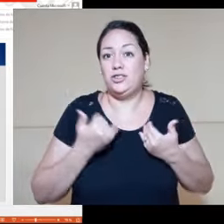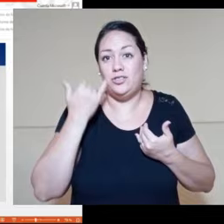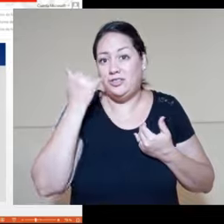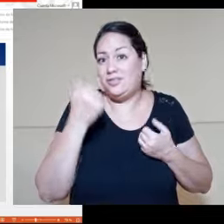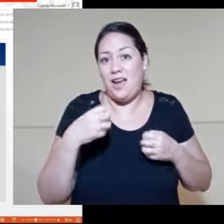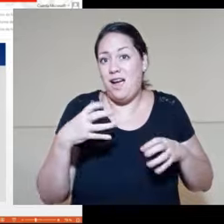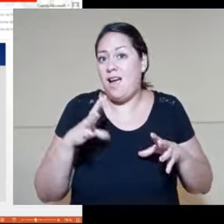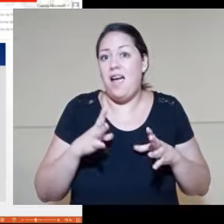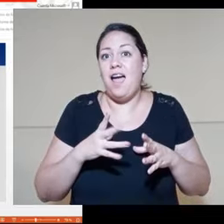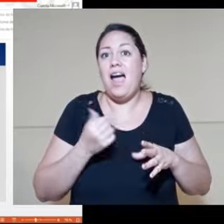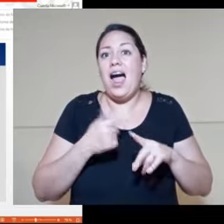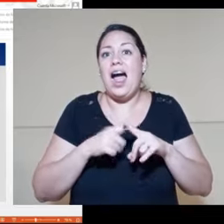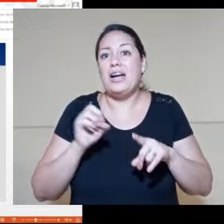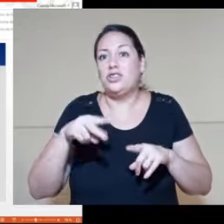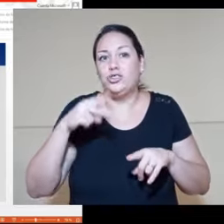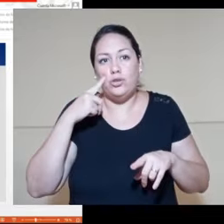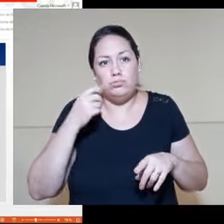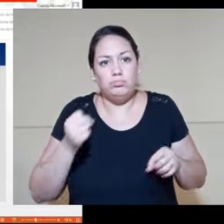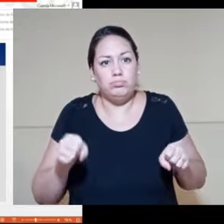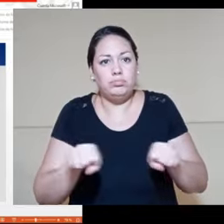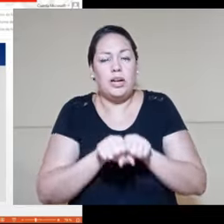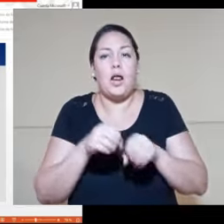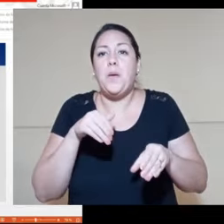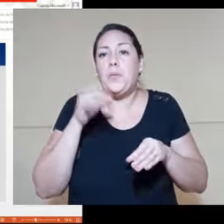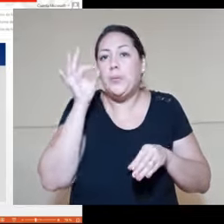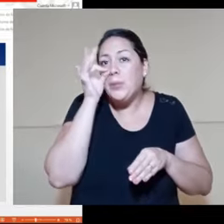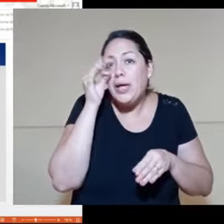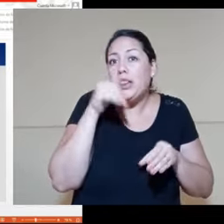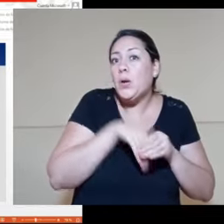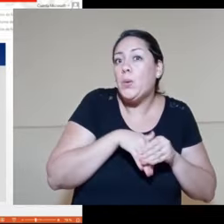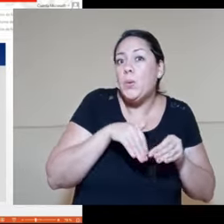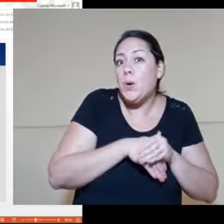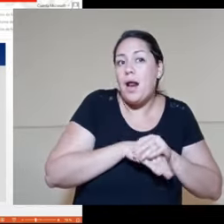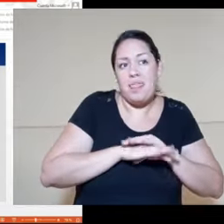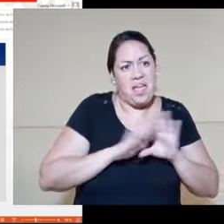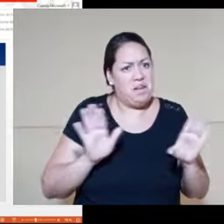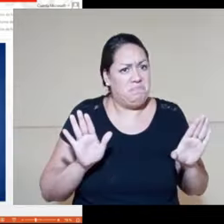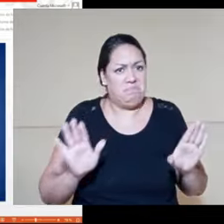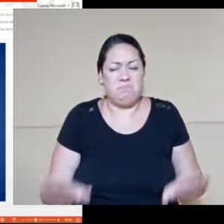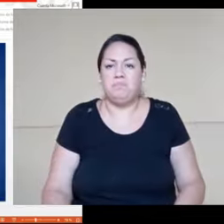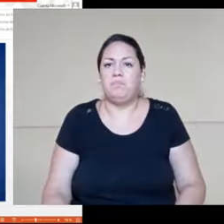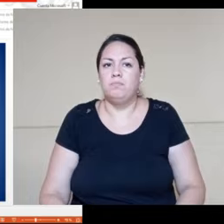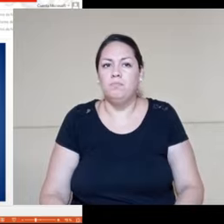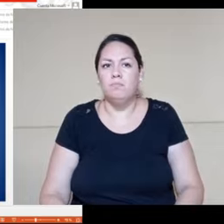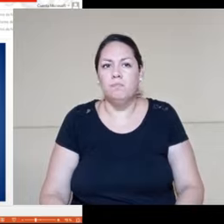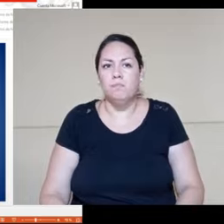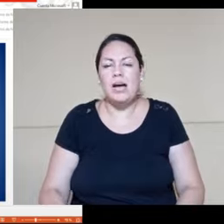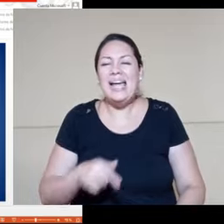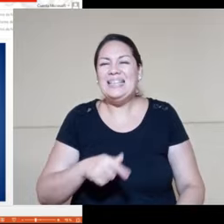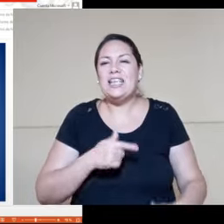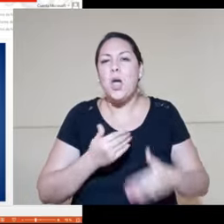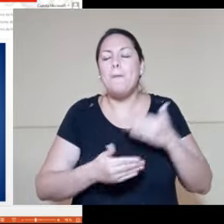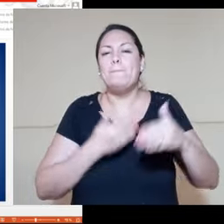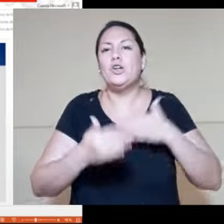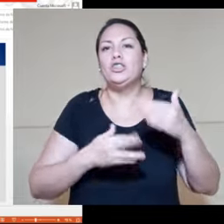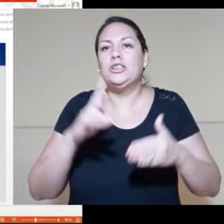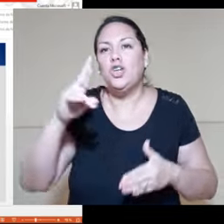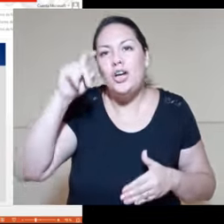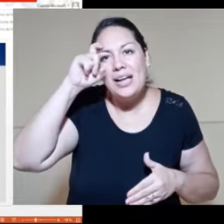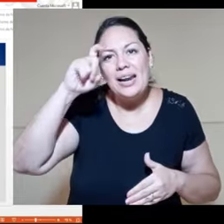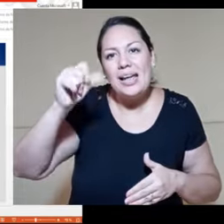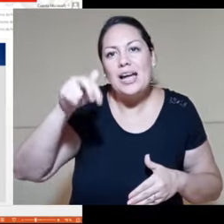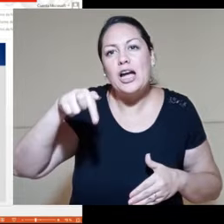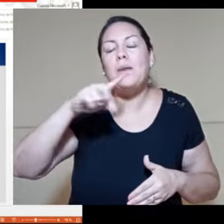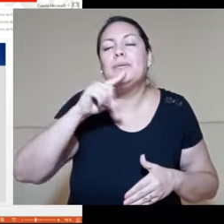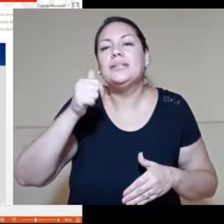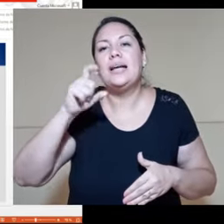eso se despolarizó, se generó el potencial de acción y no necesitó más. Los otros 20 se guardaron. Ah, ahí entendí, ahí entendí.